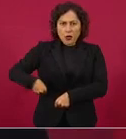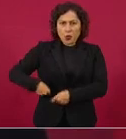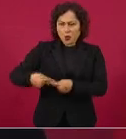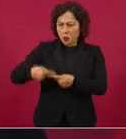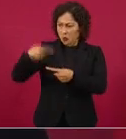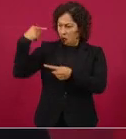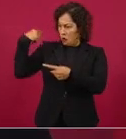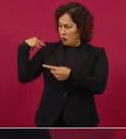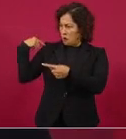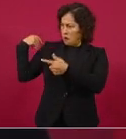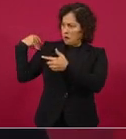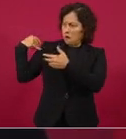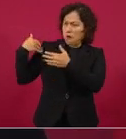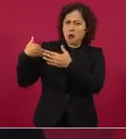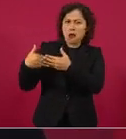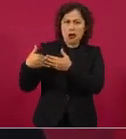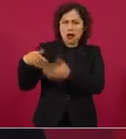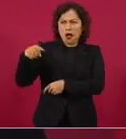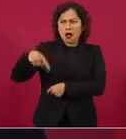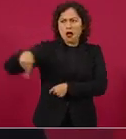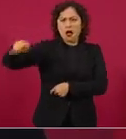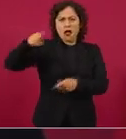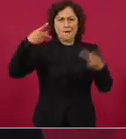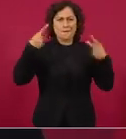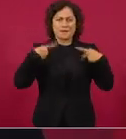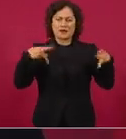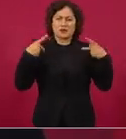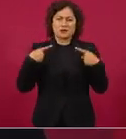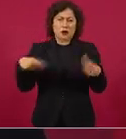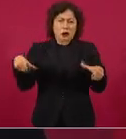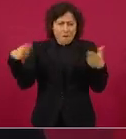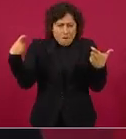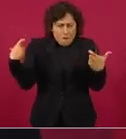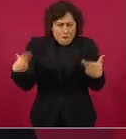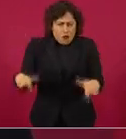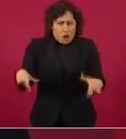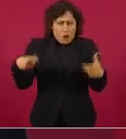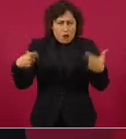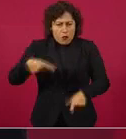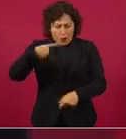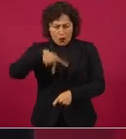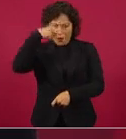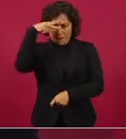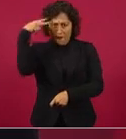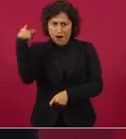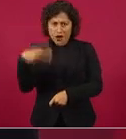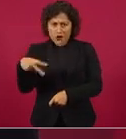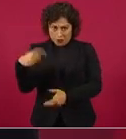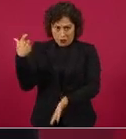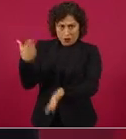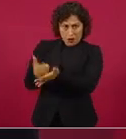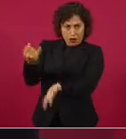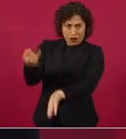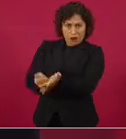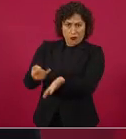los más acaudalados, los más ricos de México, no pagaban impuestos?